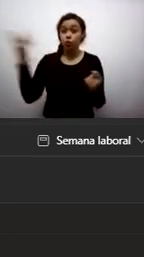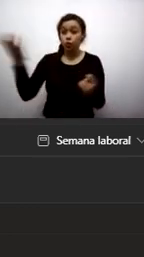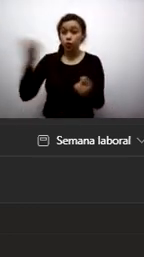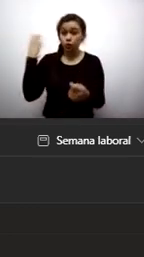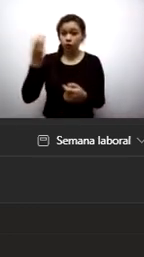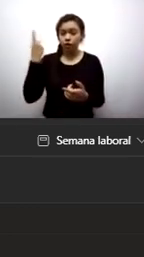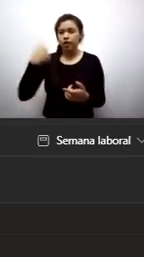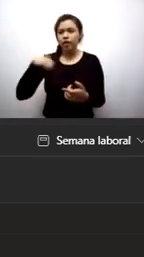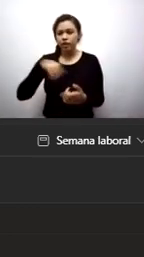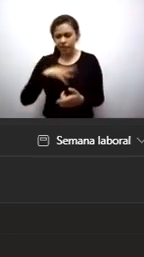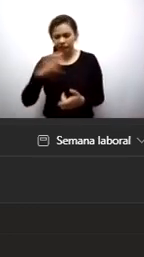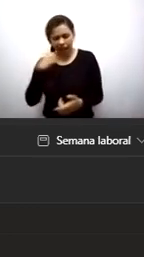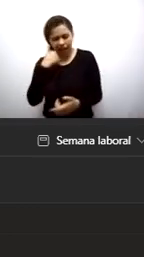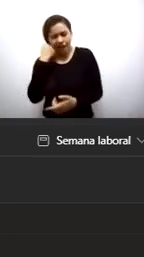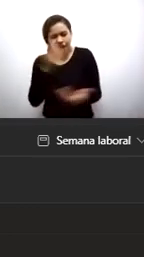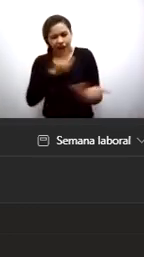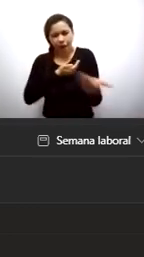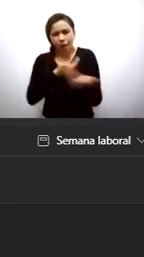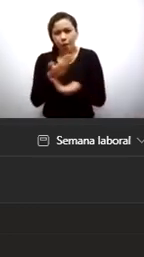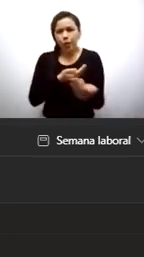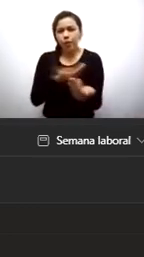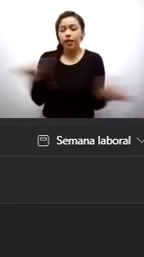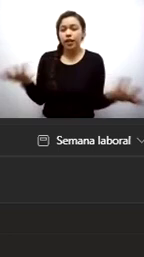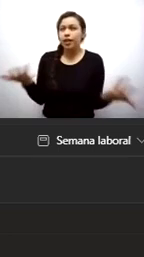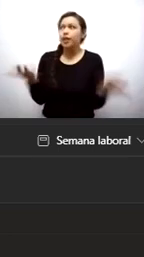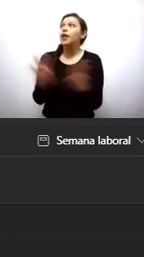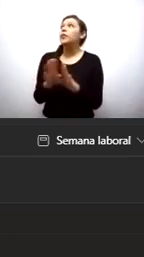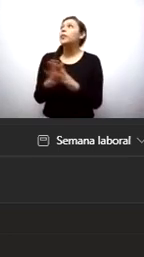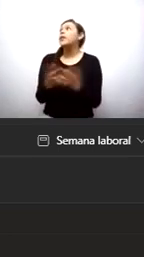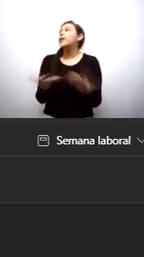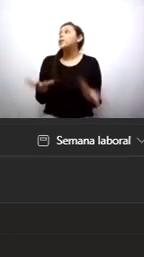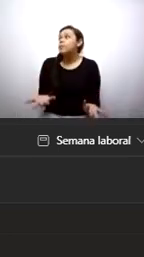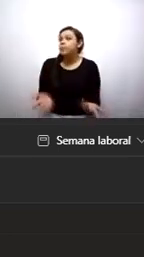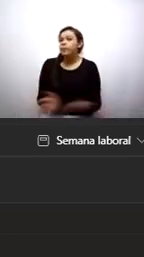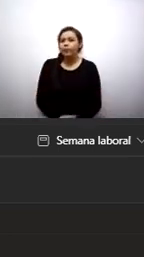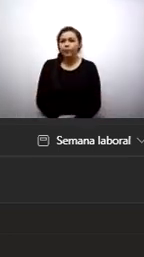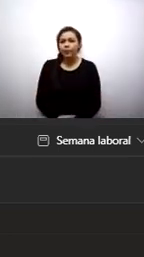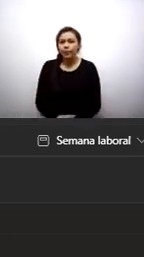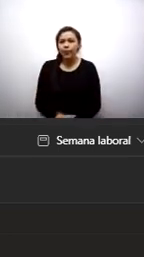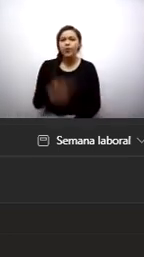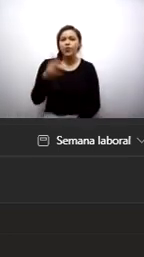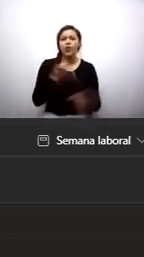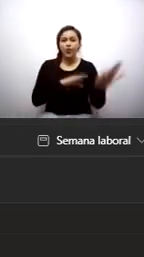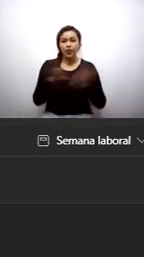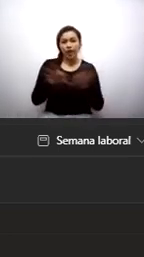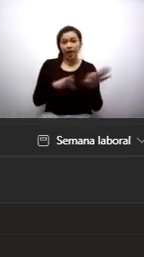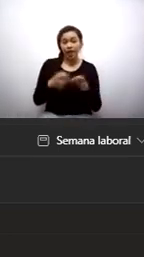animar a compartir, pues, hasta los trabajos que ellos han